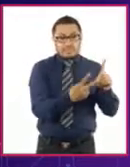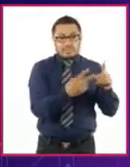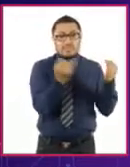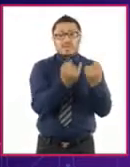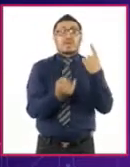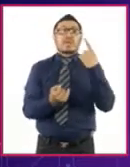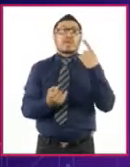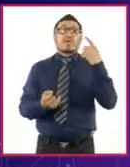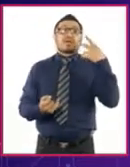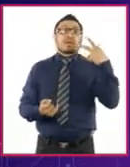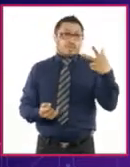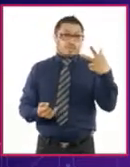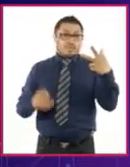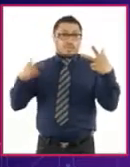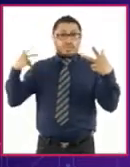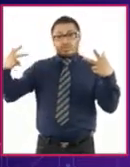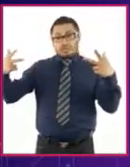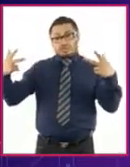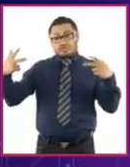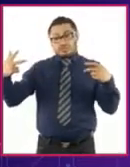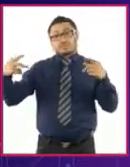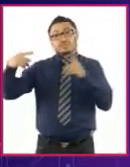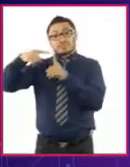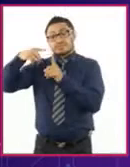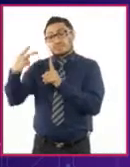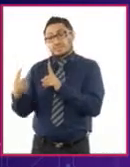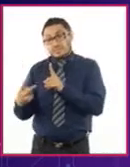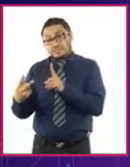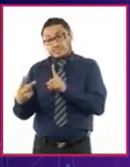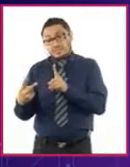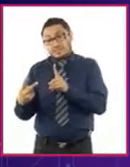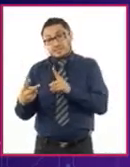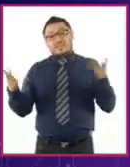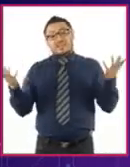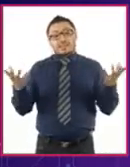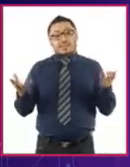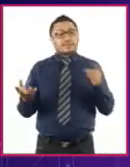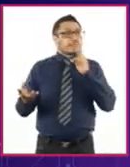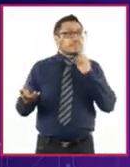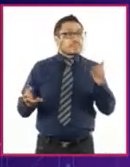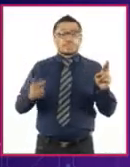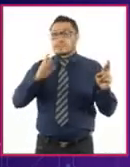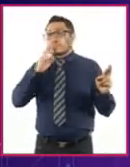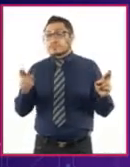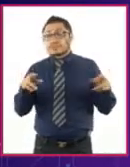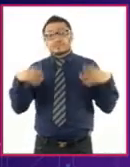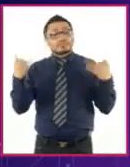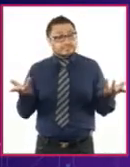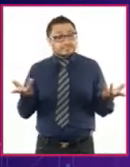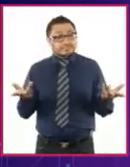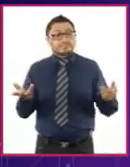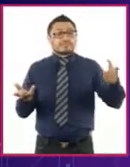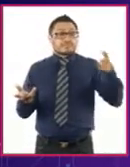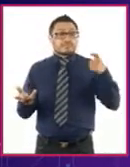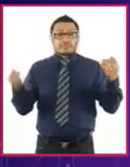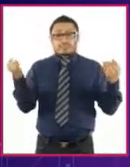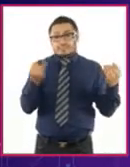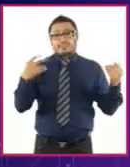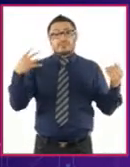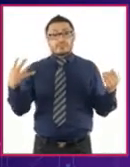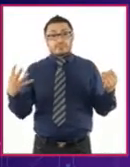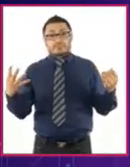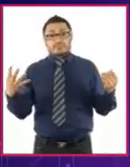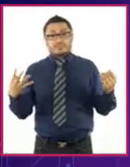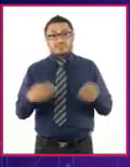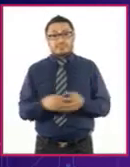igual a 8 entre 2, y al realizar las operaciones se tiene que x es igual a 4.